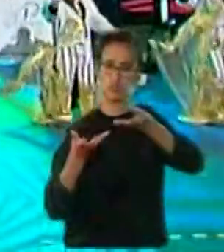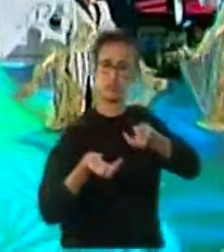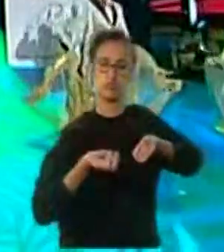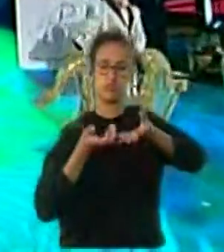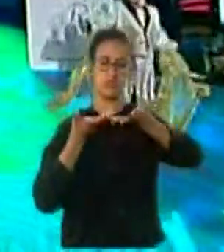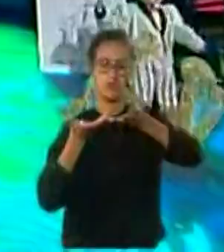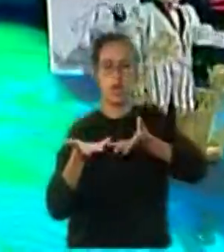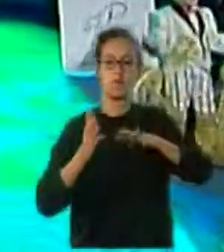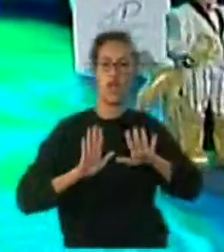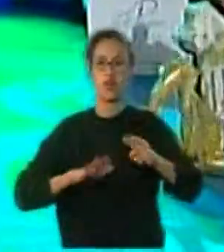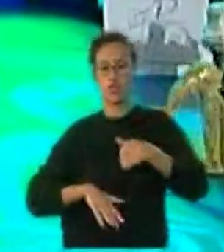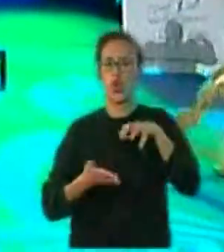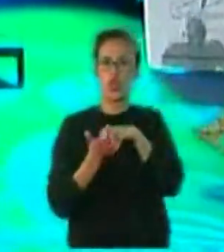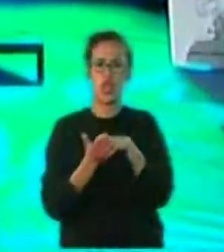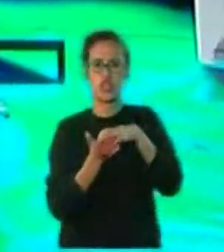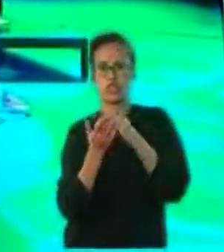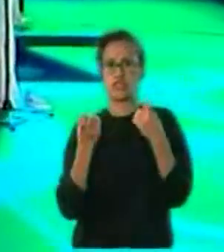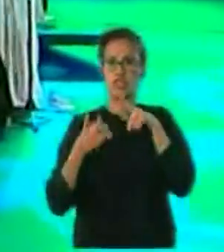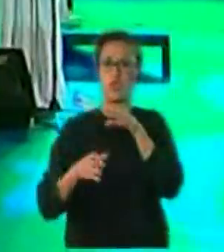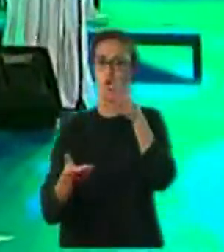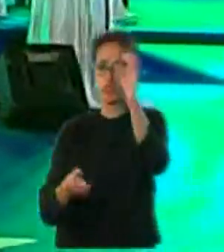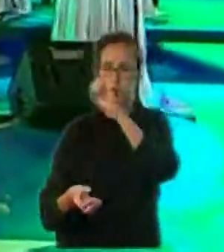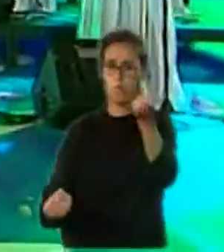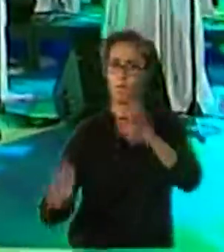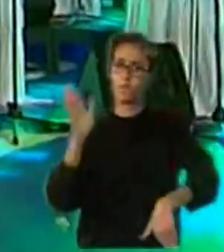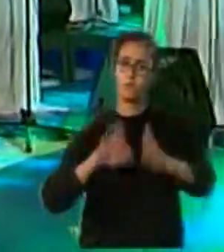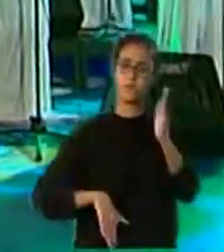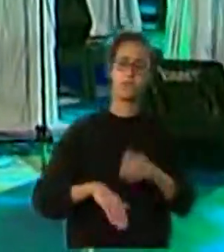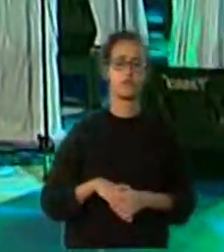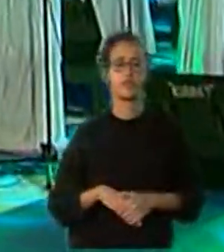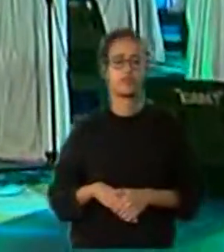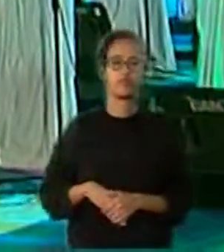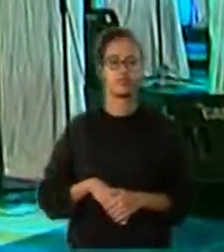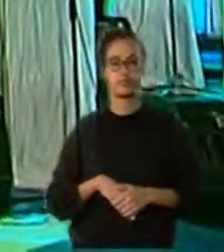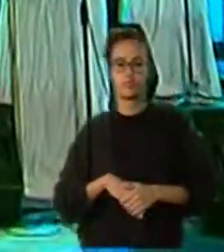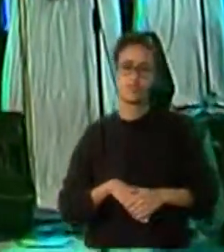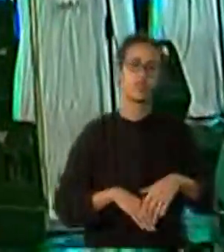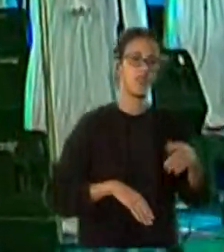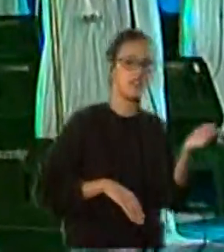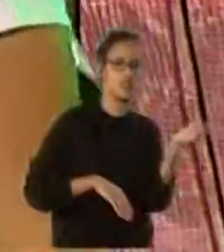Tengo duda, necesito tu opinión. Ching pong, don.